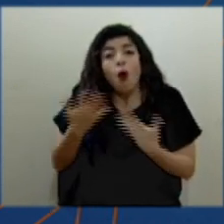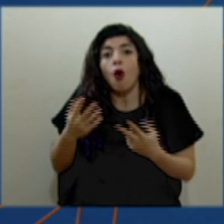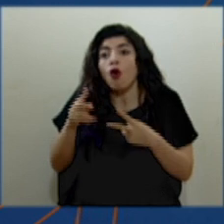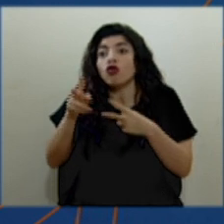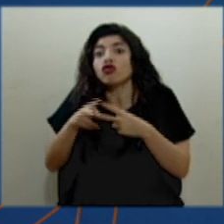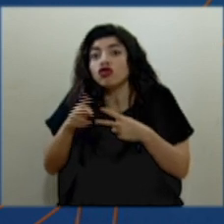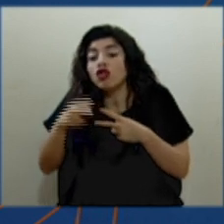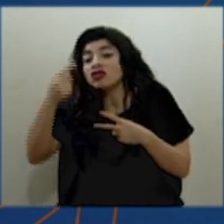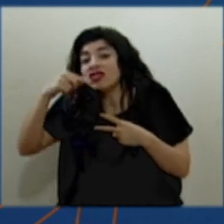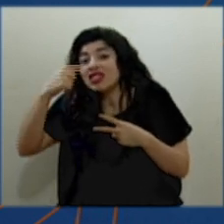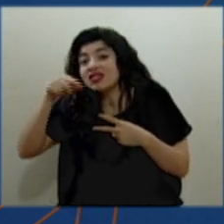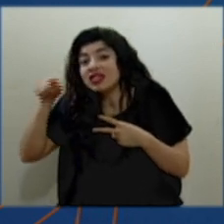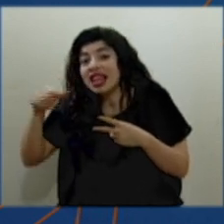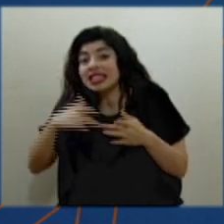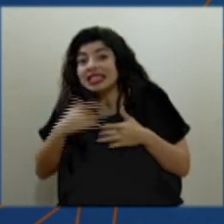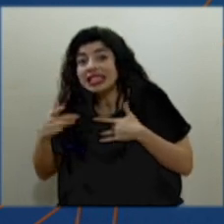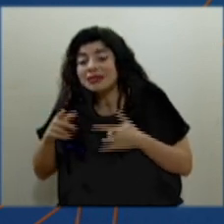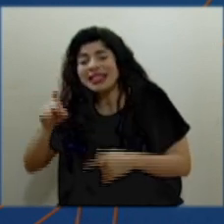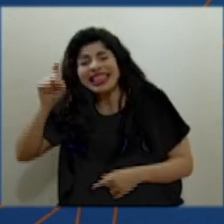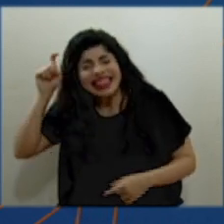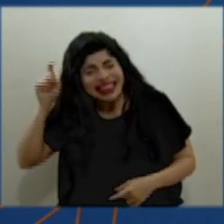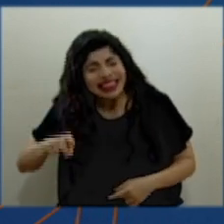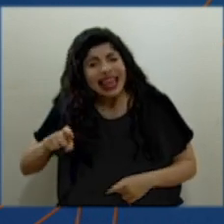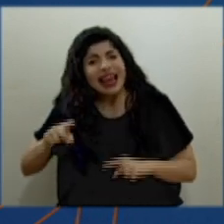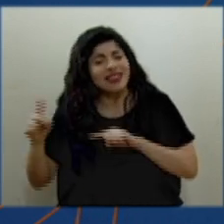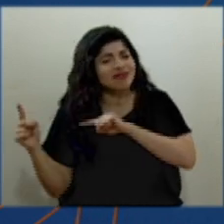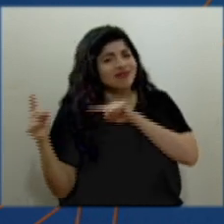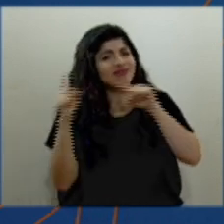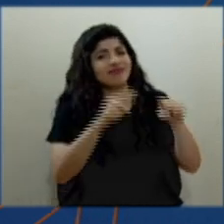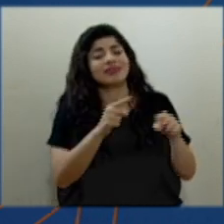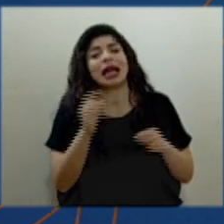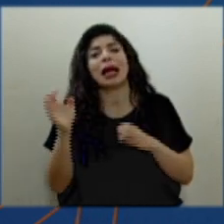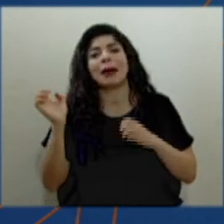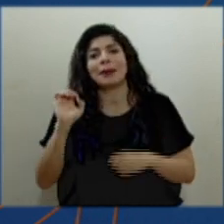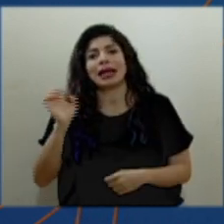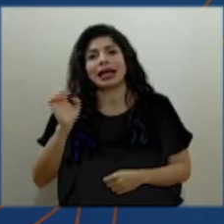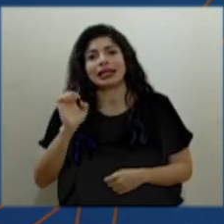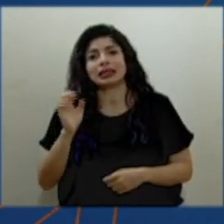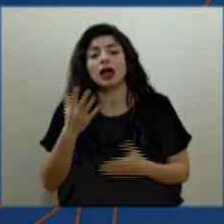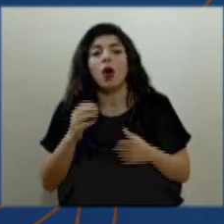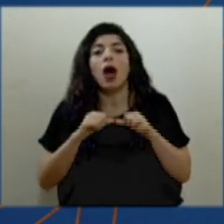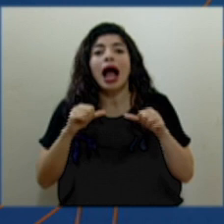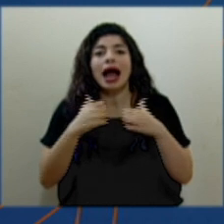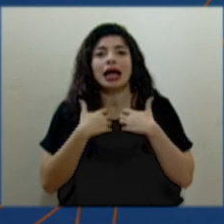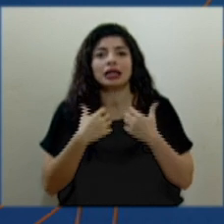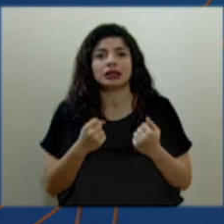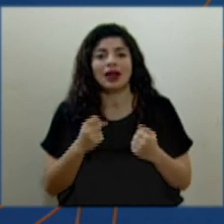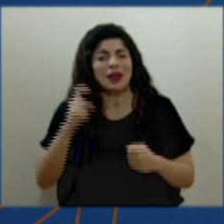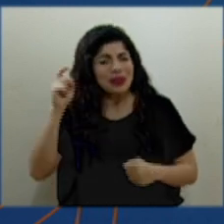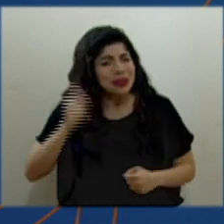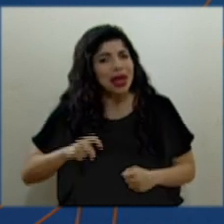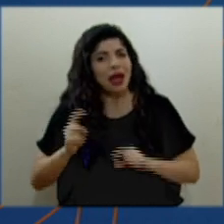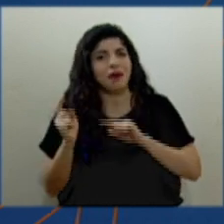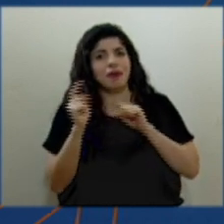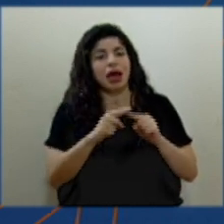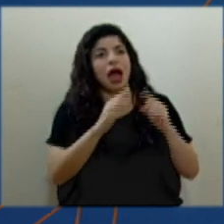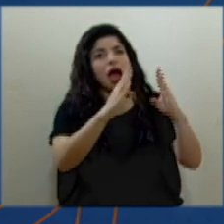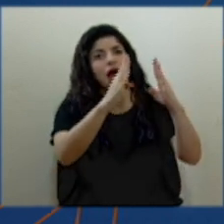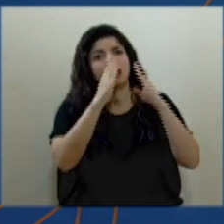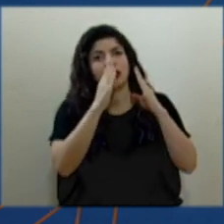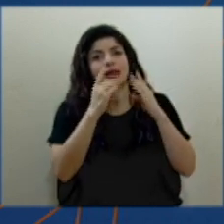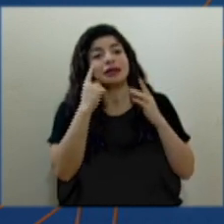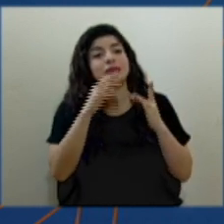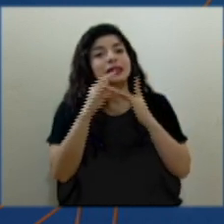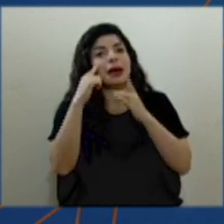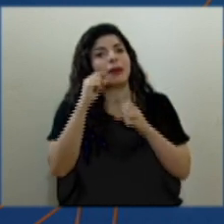síntomas del resfriado común debe consultar en los servicios de emergencias o en las áreas de salud de todo el país donde haya atención diferenciada por